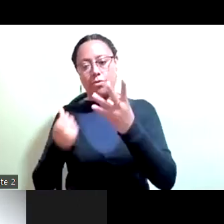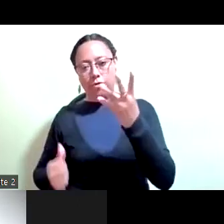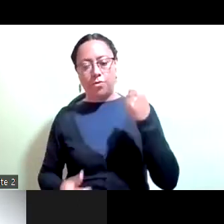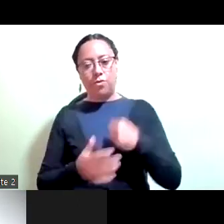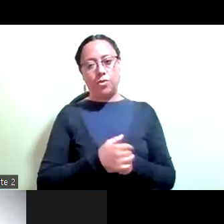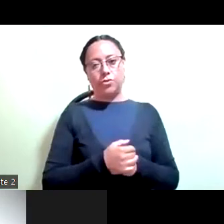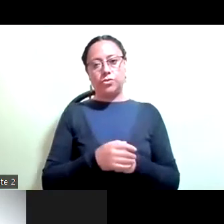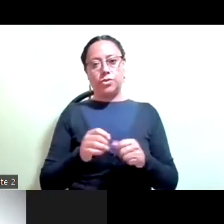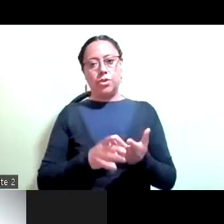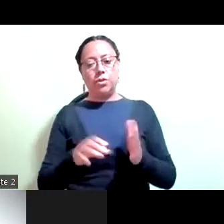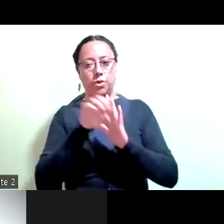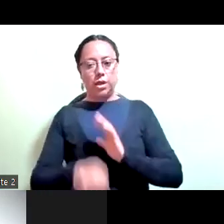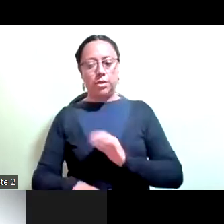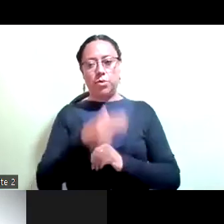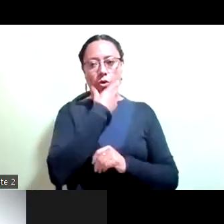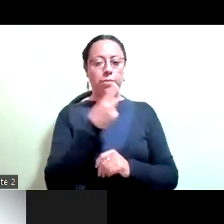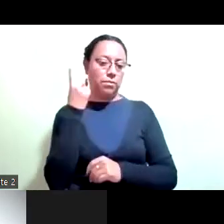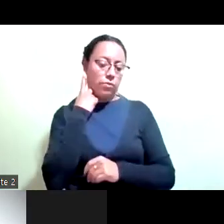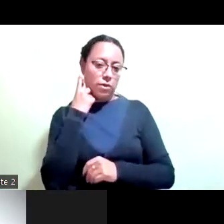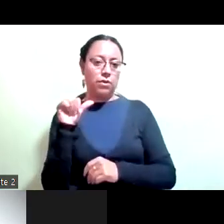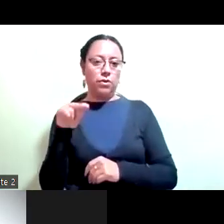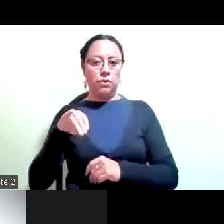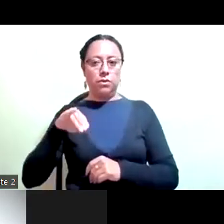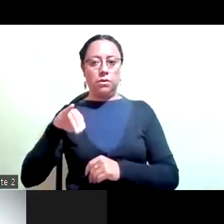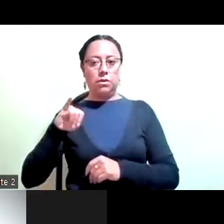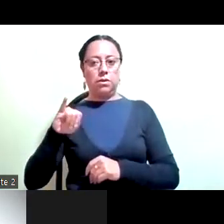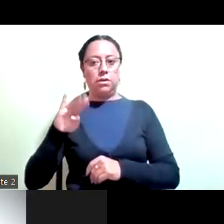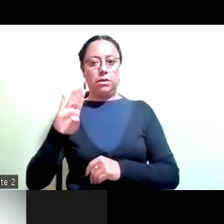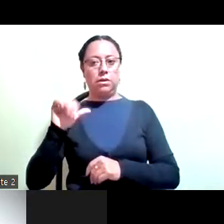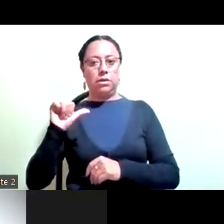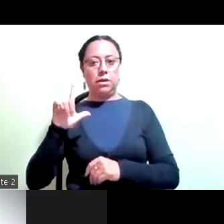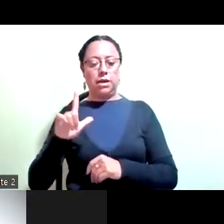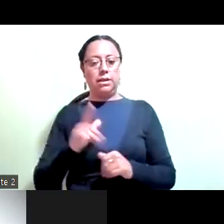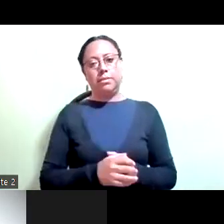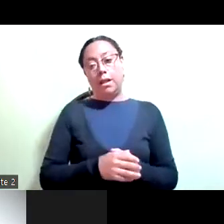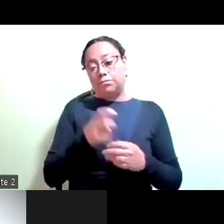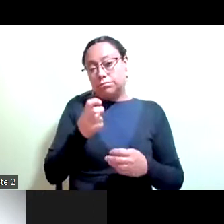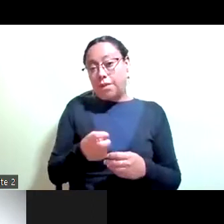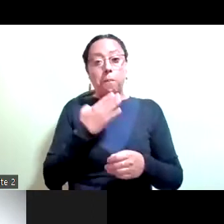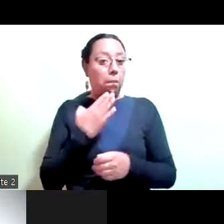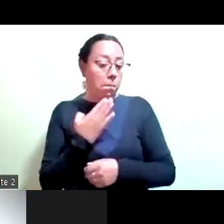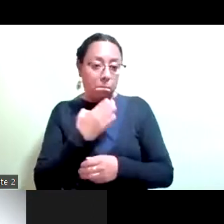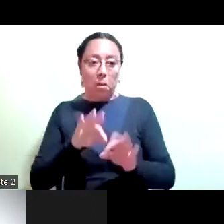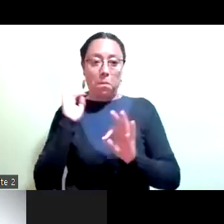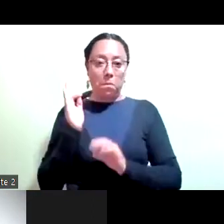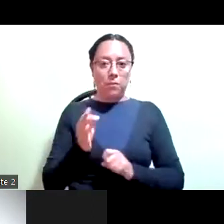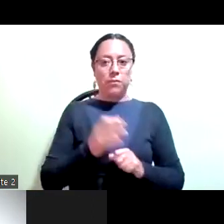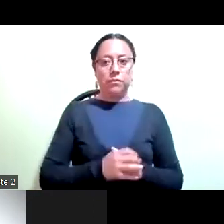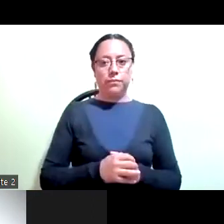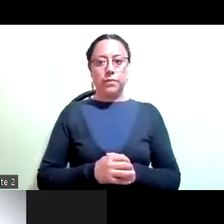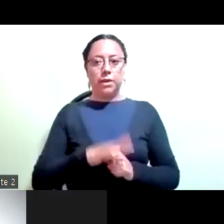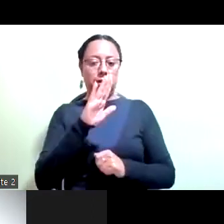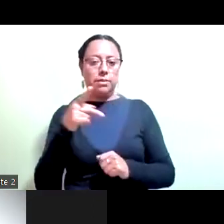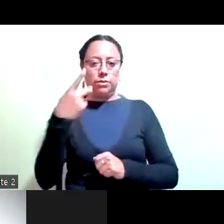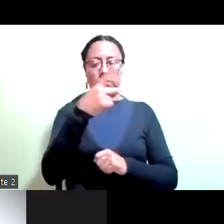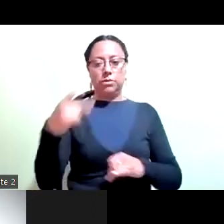me parece que lo más honesto sería exponer aquí que tienen temas de fondo como instituto político.